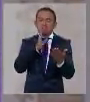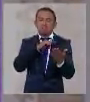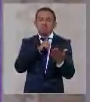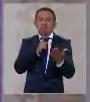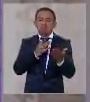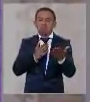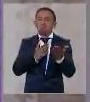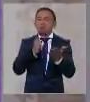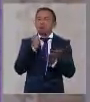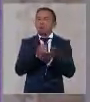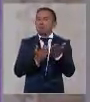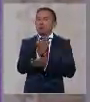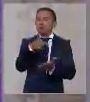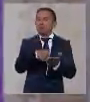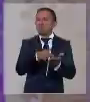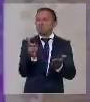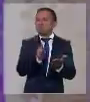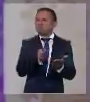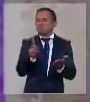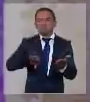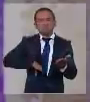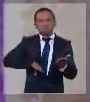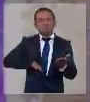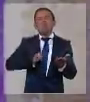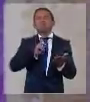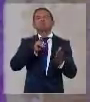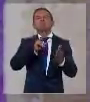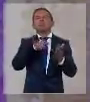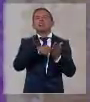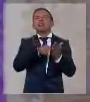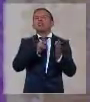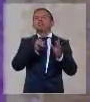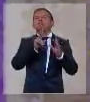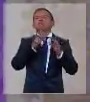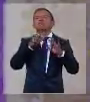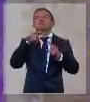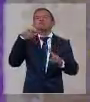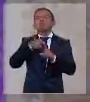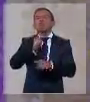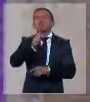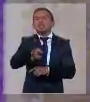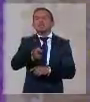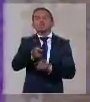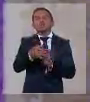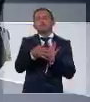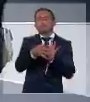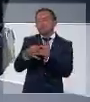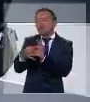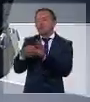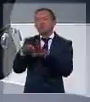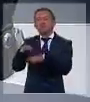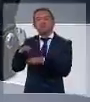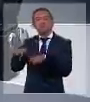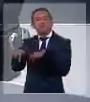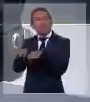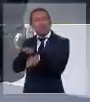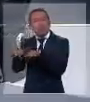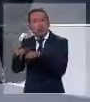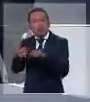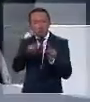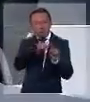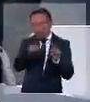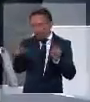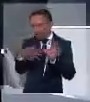ver con una reforma laboral, es un mecanismo, una